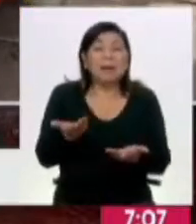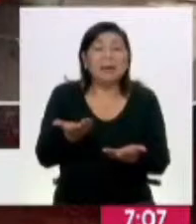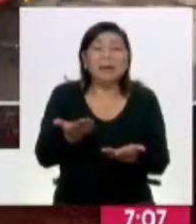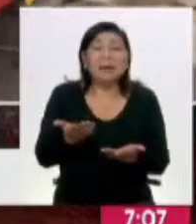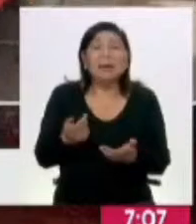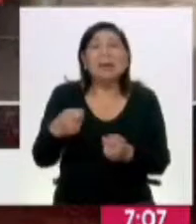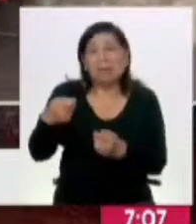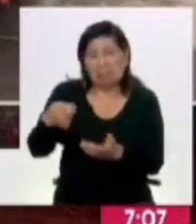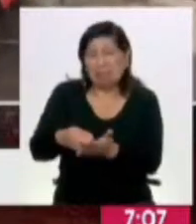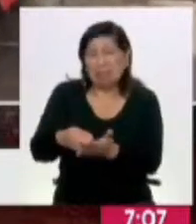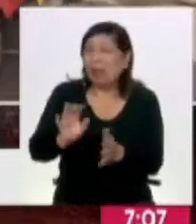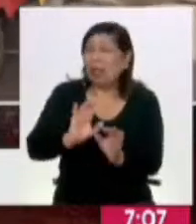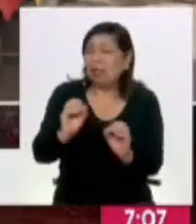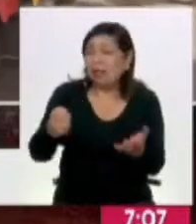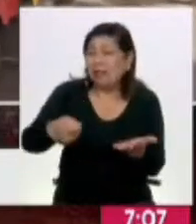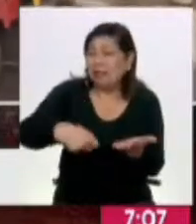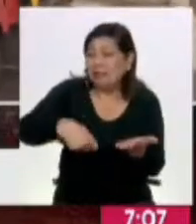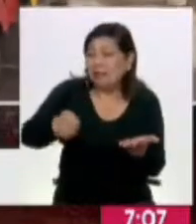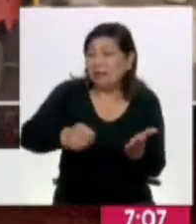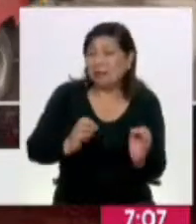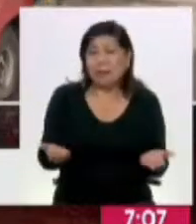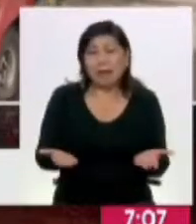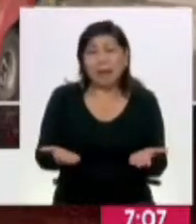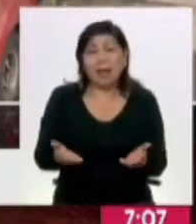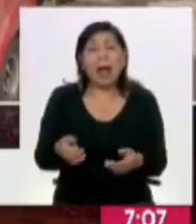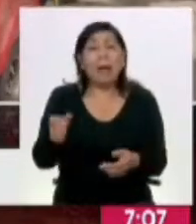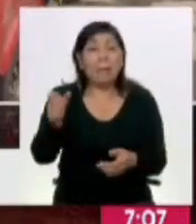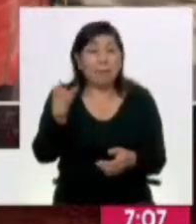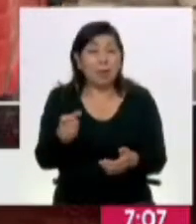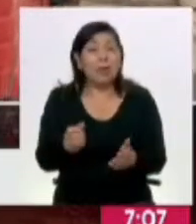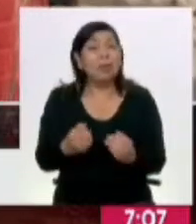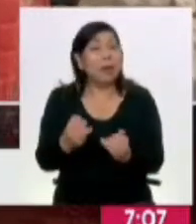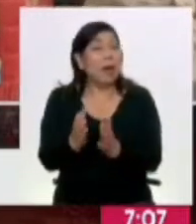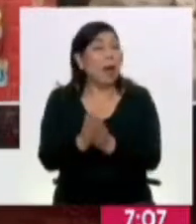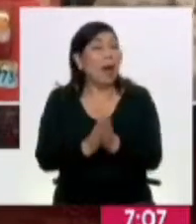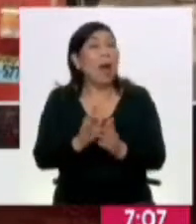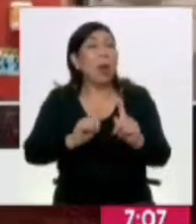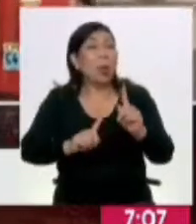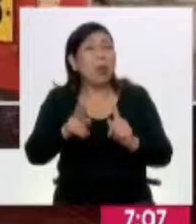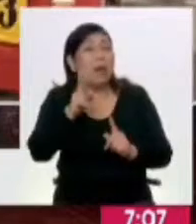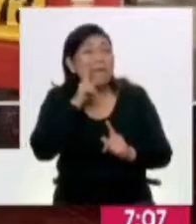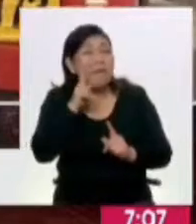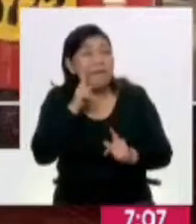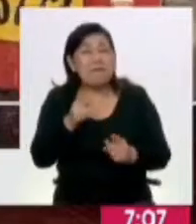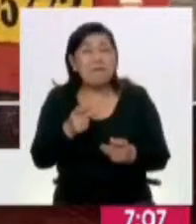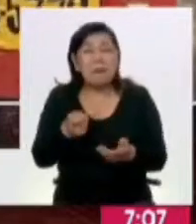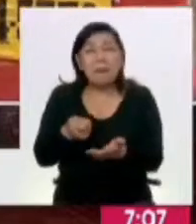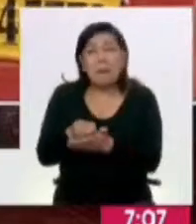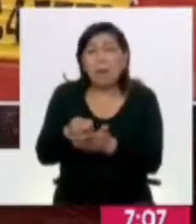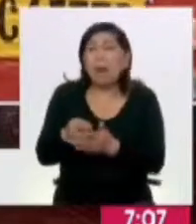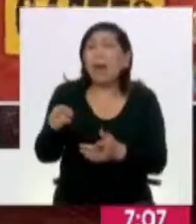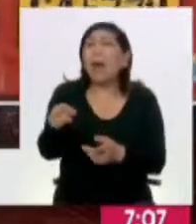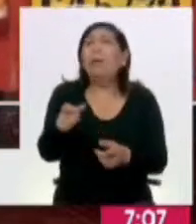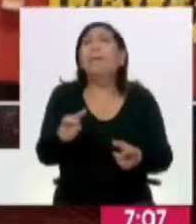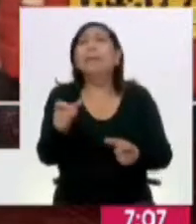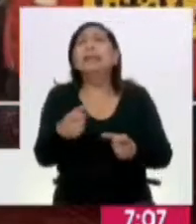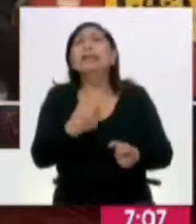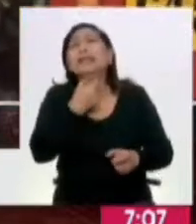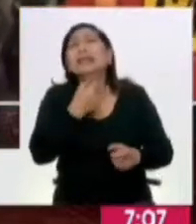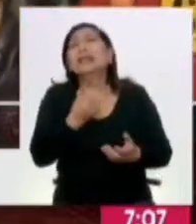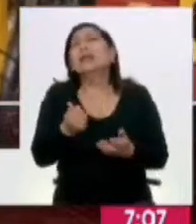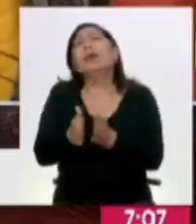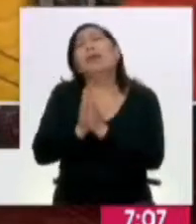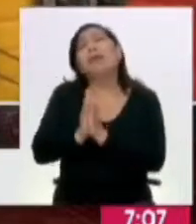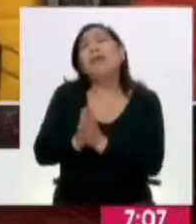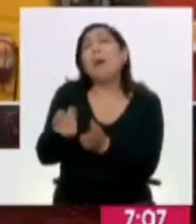¿no? Sin firma. Hay prestamistas que se aprovechan de la angustia, ¿no? De la desesperación de las